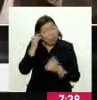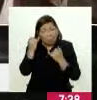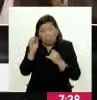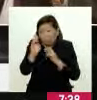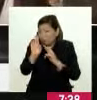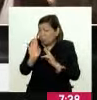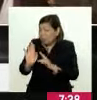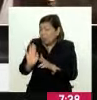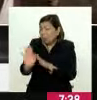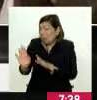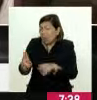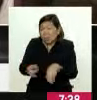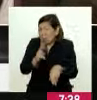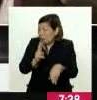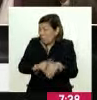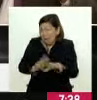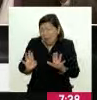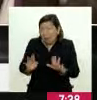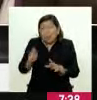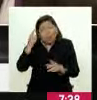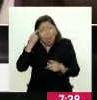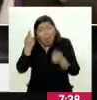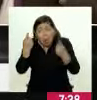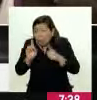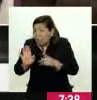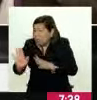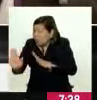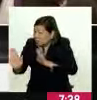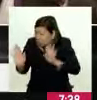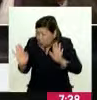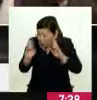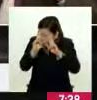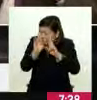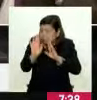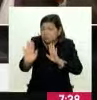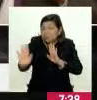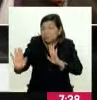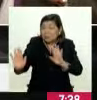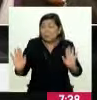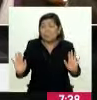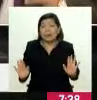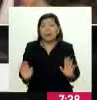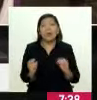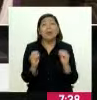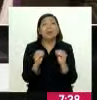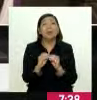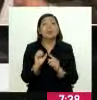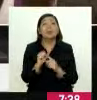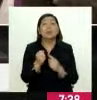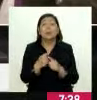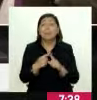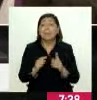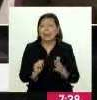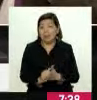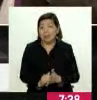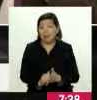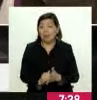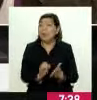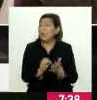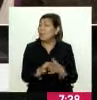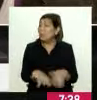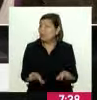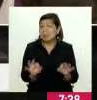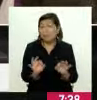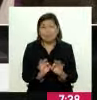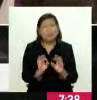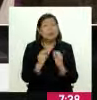sociedad, es normal. Uh-huh. Es parte de lo que es la pluralidad de ideas que puede haber en una sociedad democrática. Pero lo que tiene que